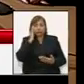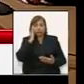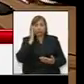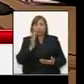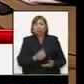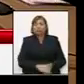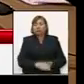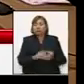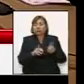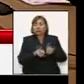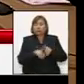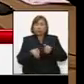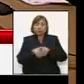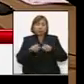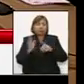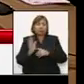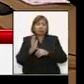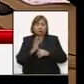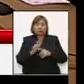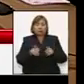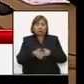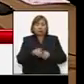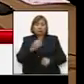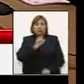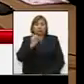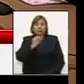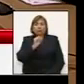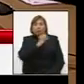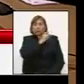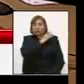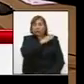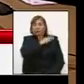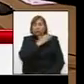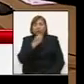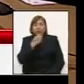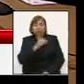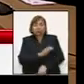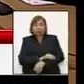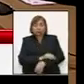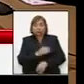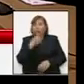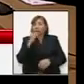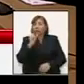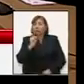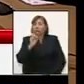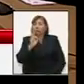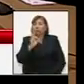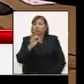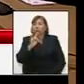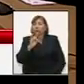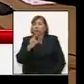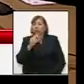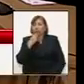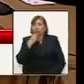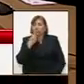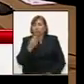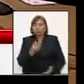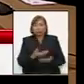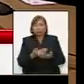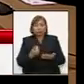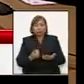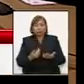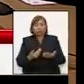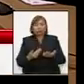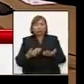También se presentó el suboficial Larry Sajuro Berlanga. Él dijo que su función